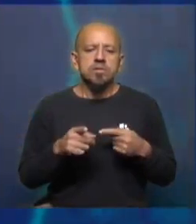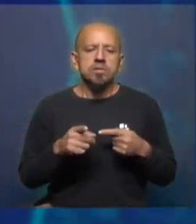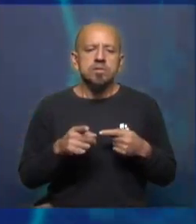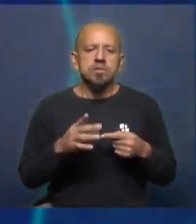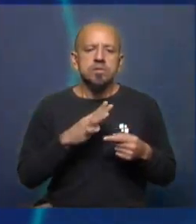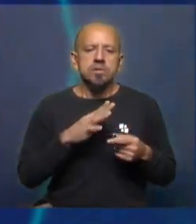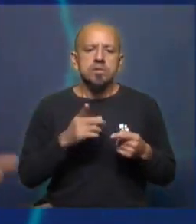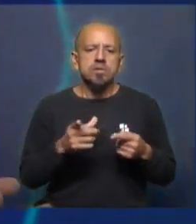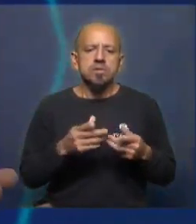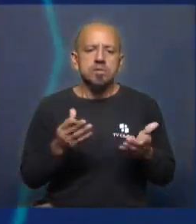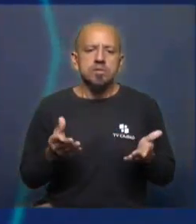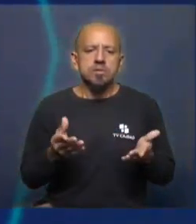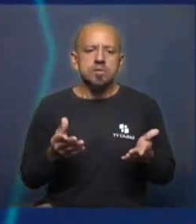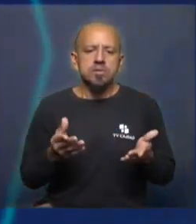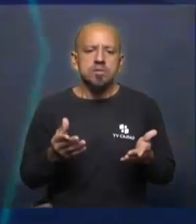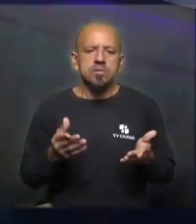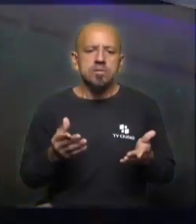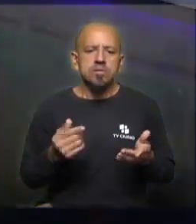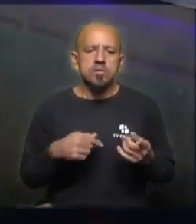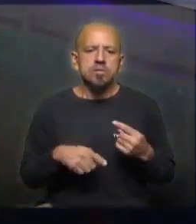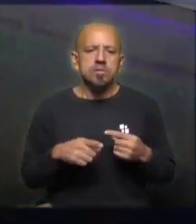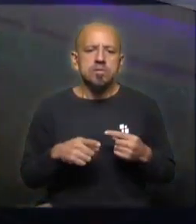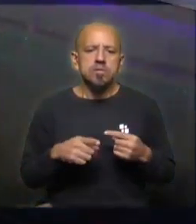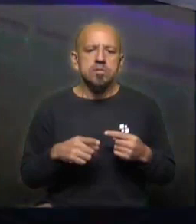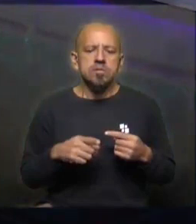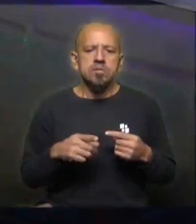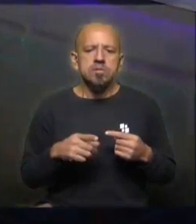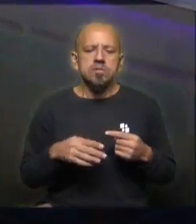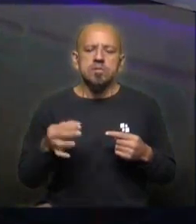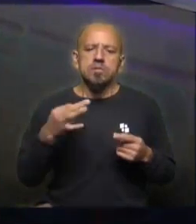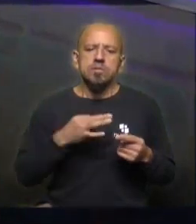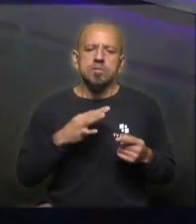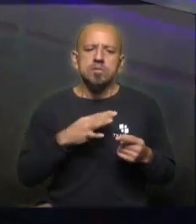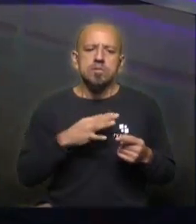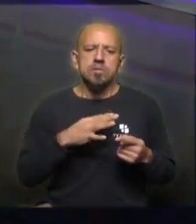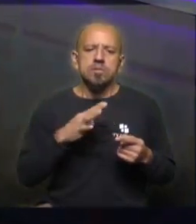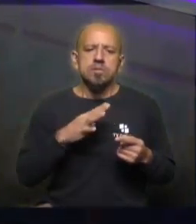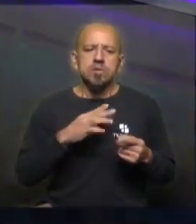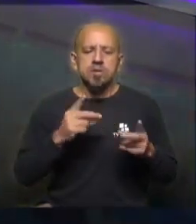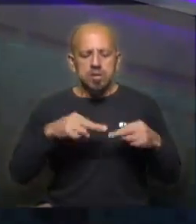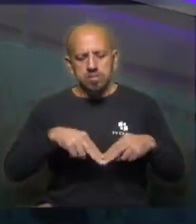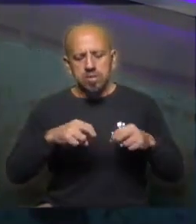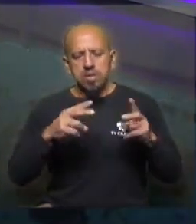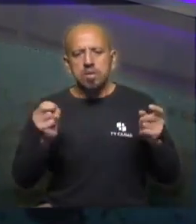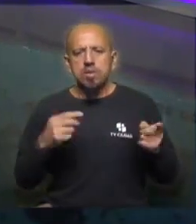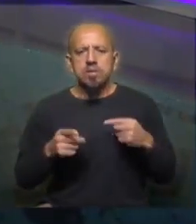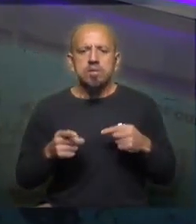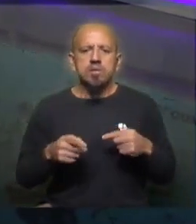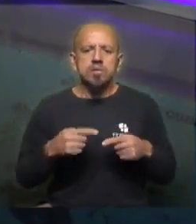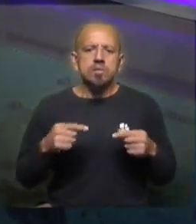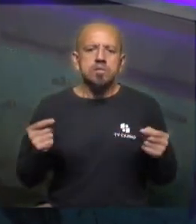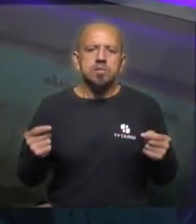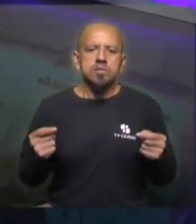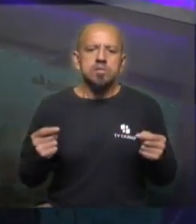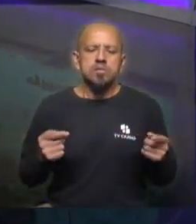empezar a tener no sé si epifanía llamarle pero un haz de luz que te dice Tengo que investigar sobre algo sí Mira las cosas no